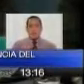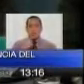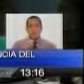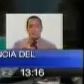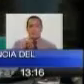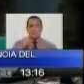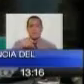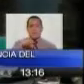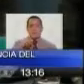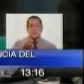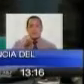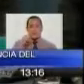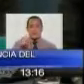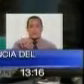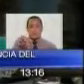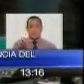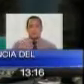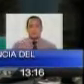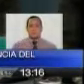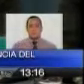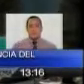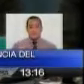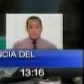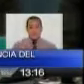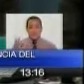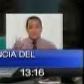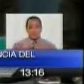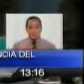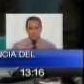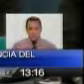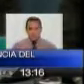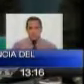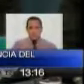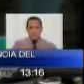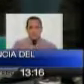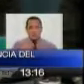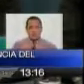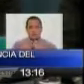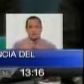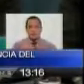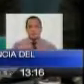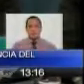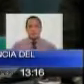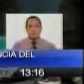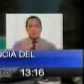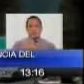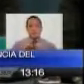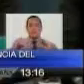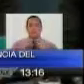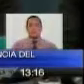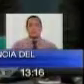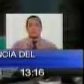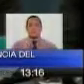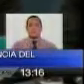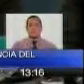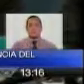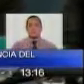Cateriano. Esa reunión, a la cual entramos por la puerta principal del Palacio de